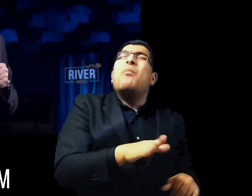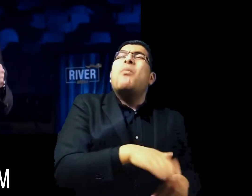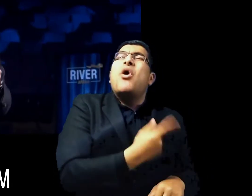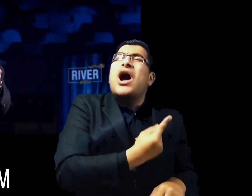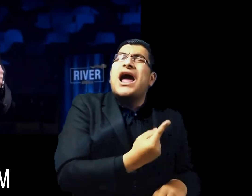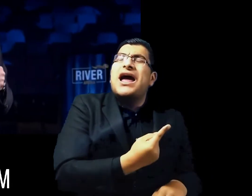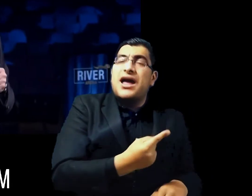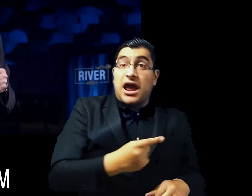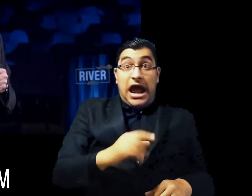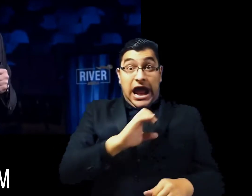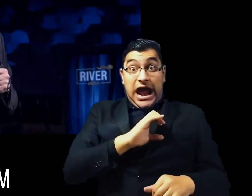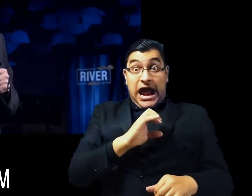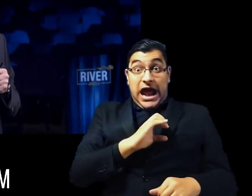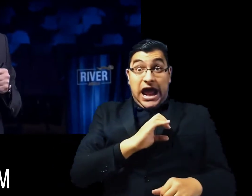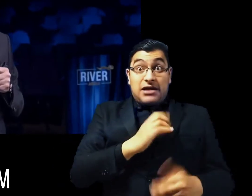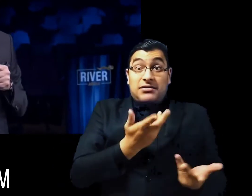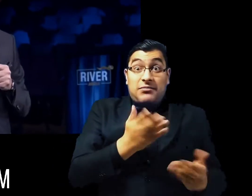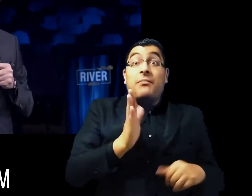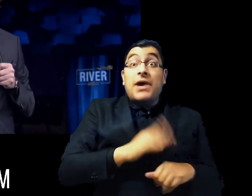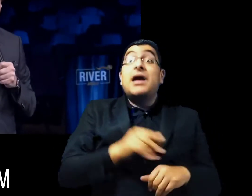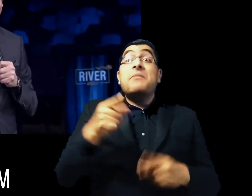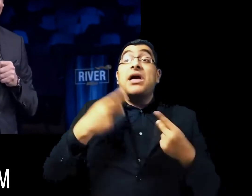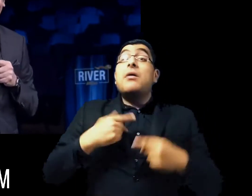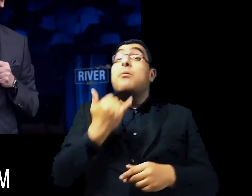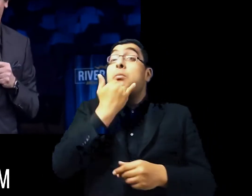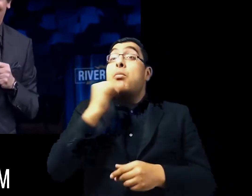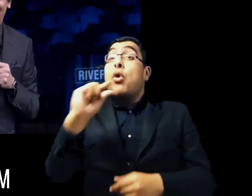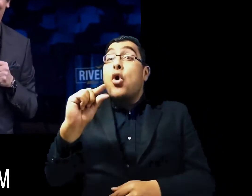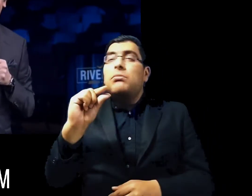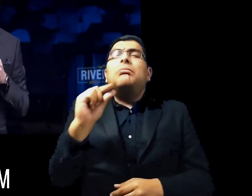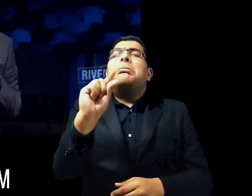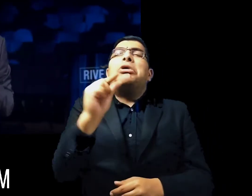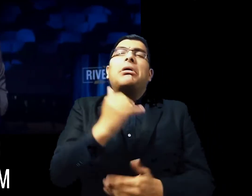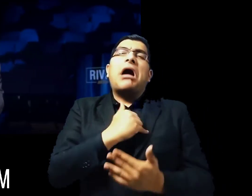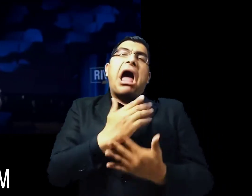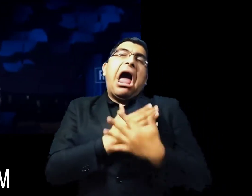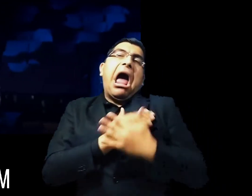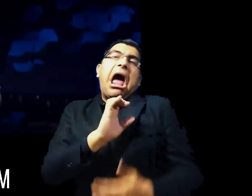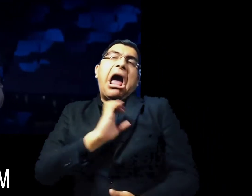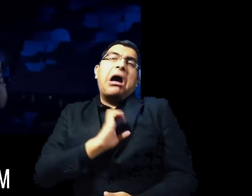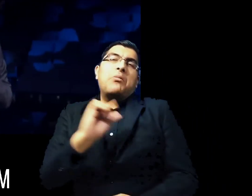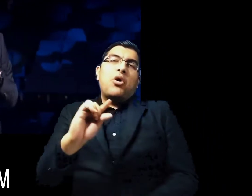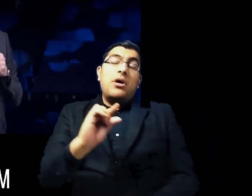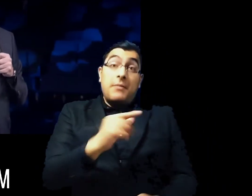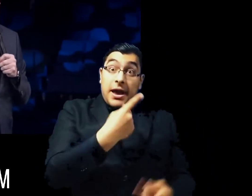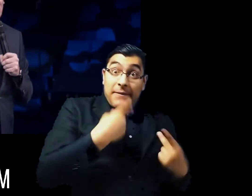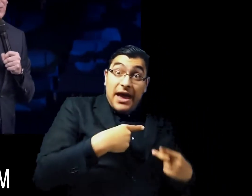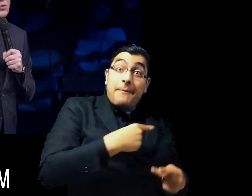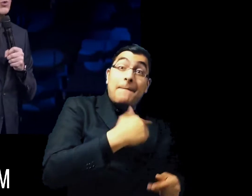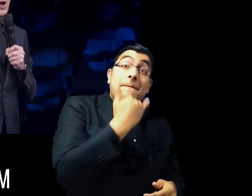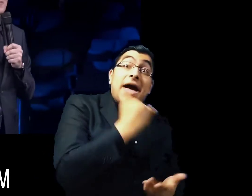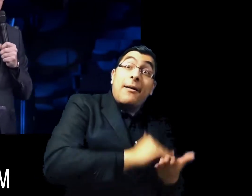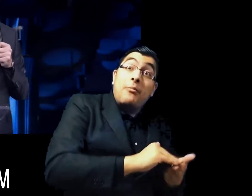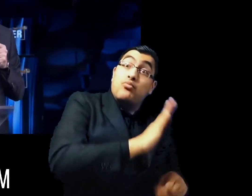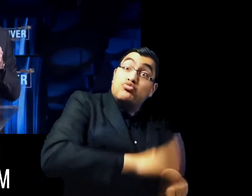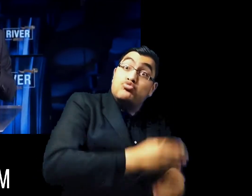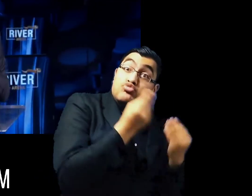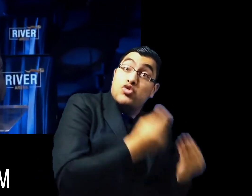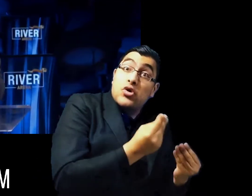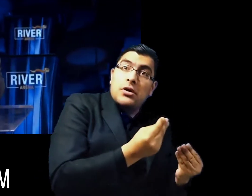le perdona poco, poco ama. Aquel al que se le perdona mucho, mucho